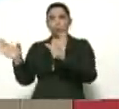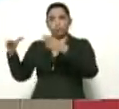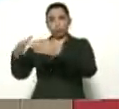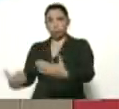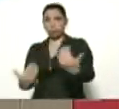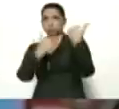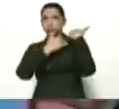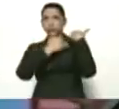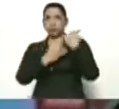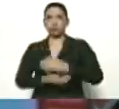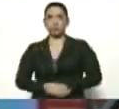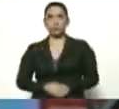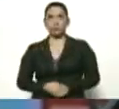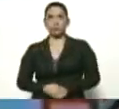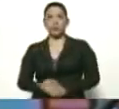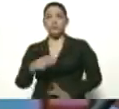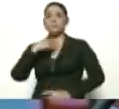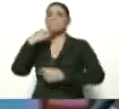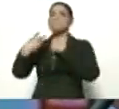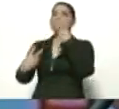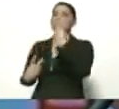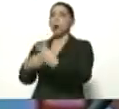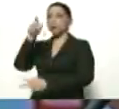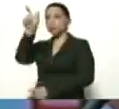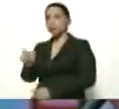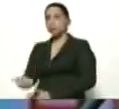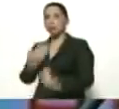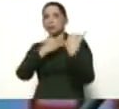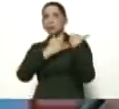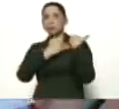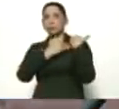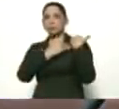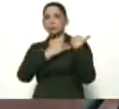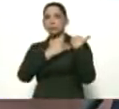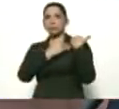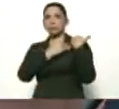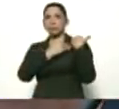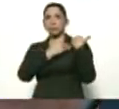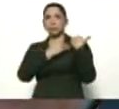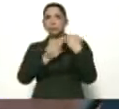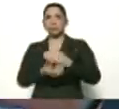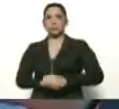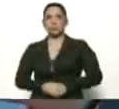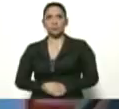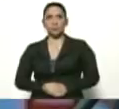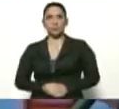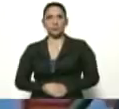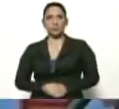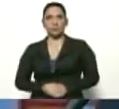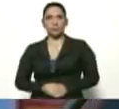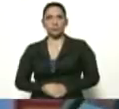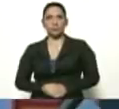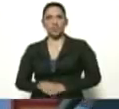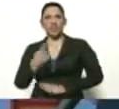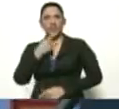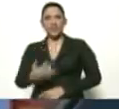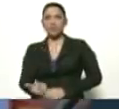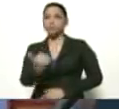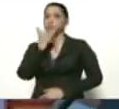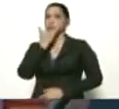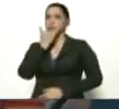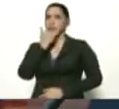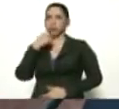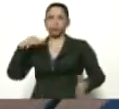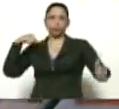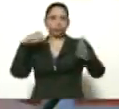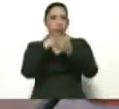en voz de el representante eliot engel señala la fallida el fallido golpe